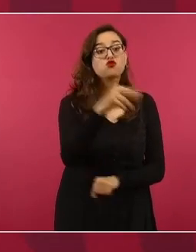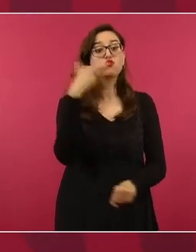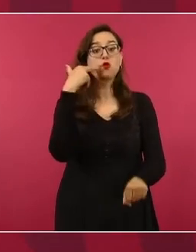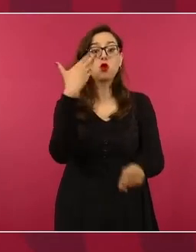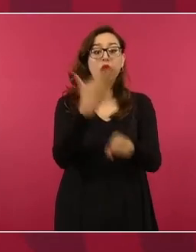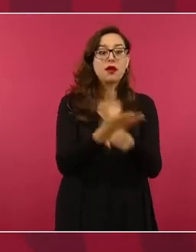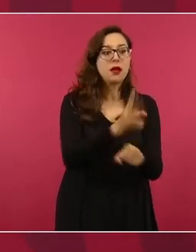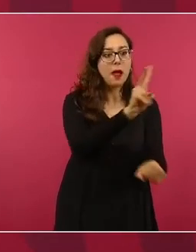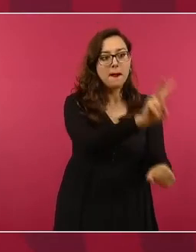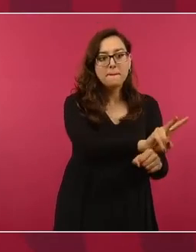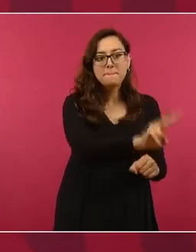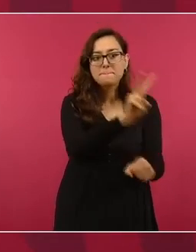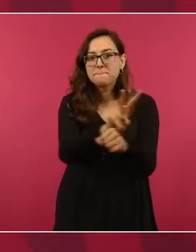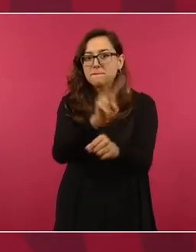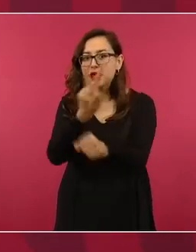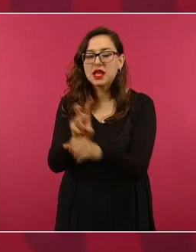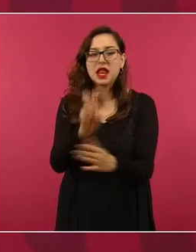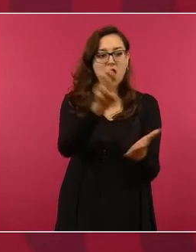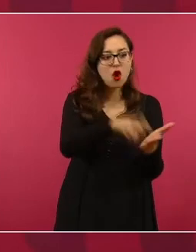que están